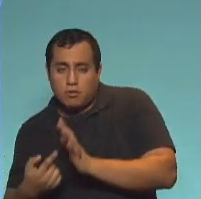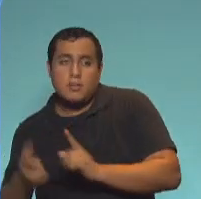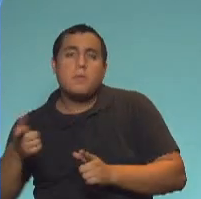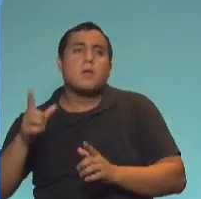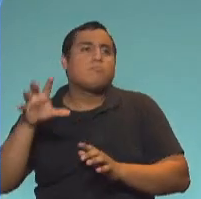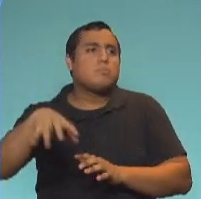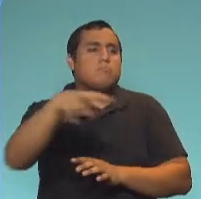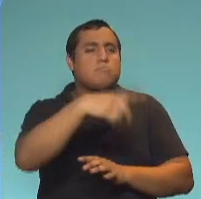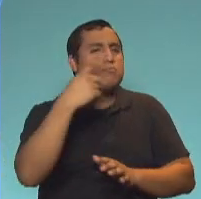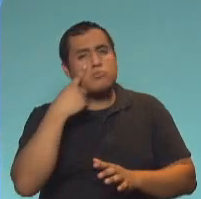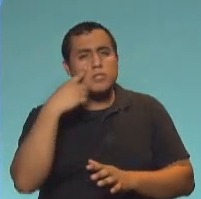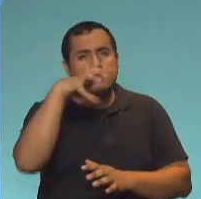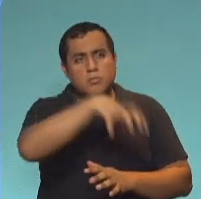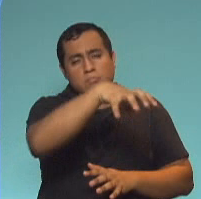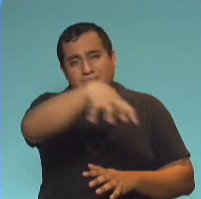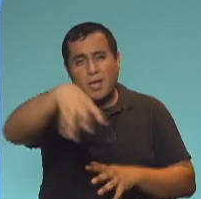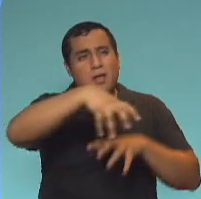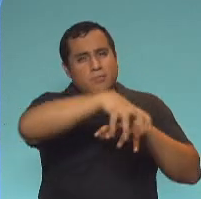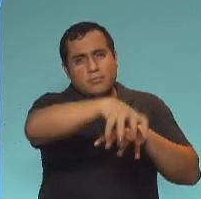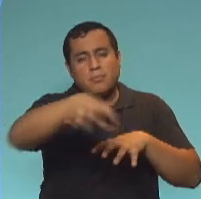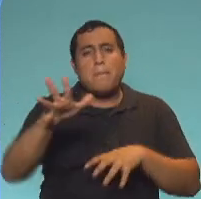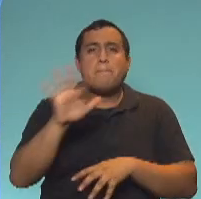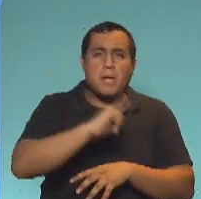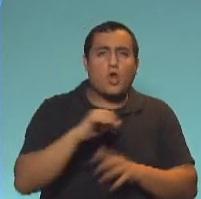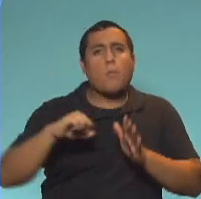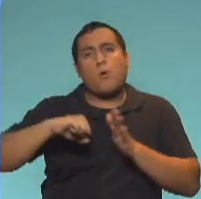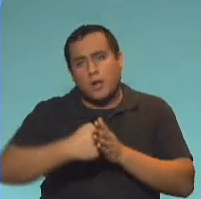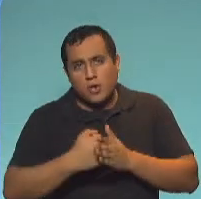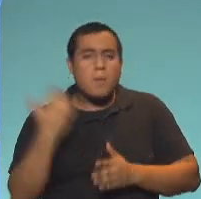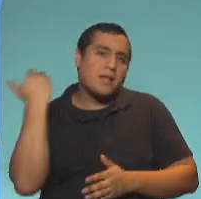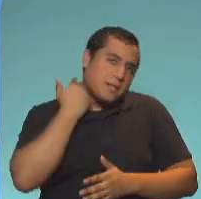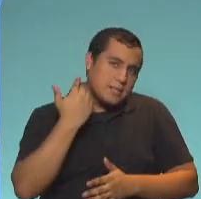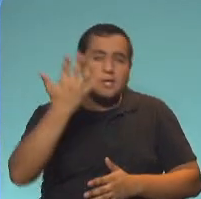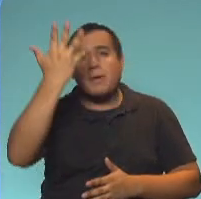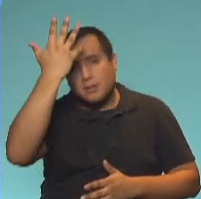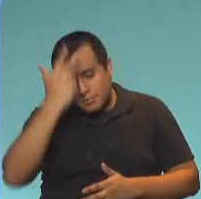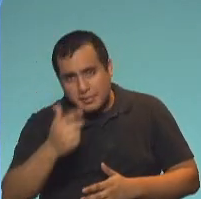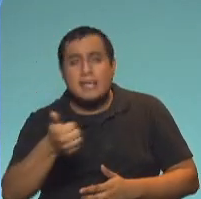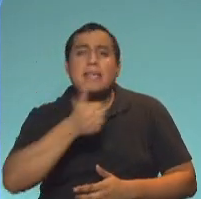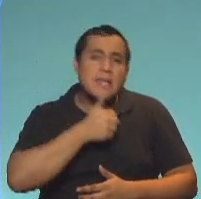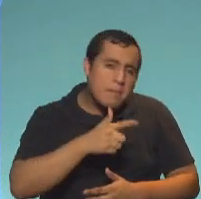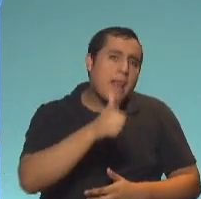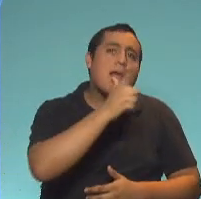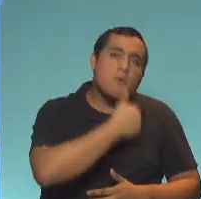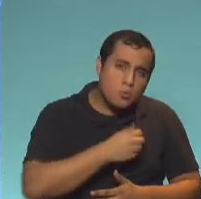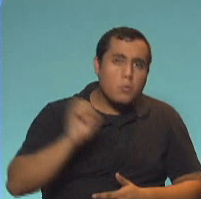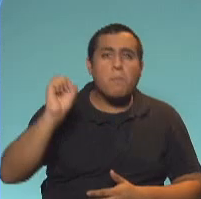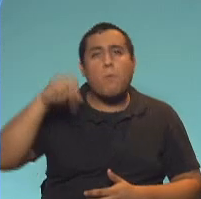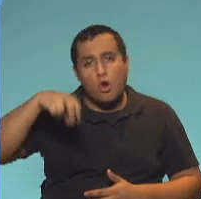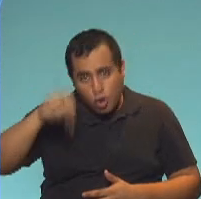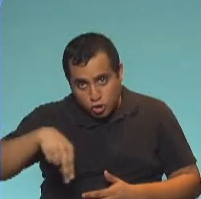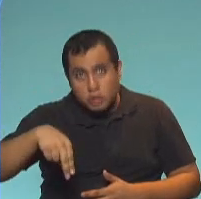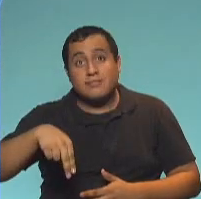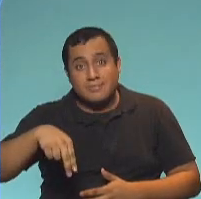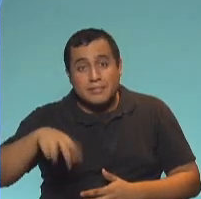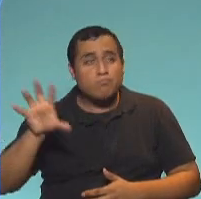municipios en diferentes áreas en merlo-moreno la matanza san martín quilmes lanús morón y en el